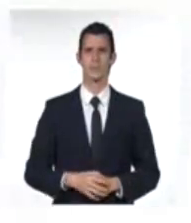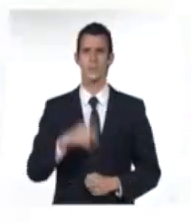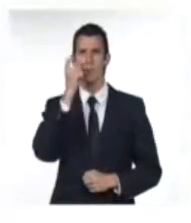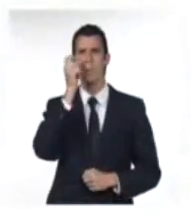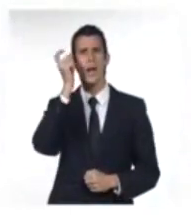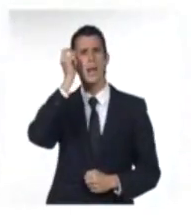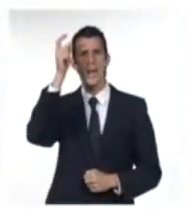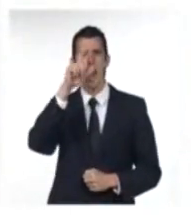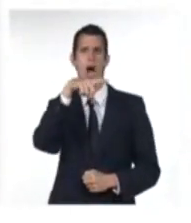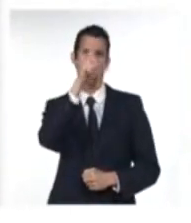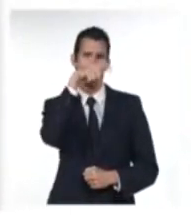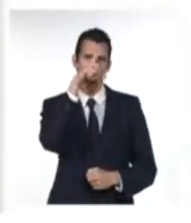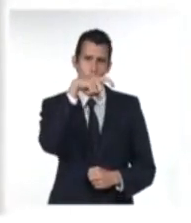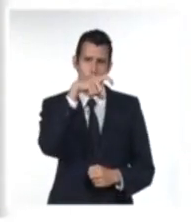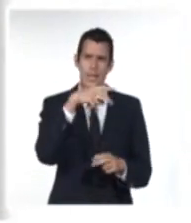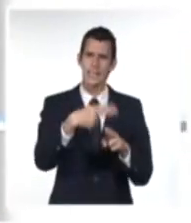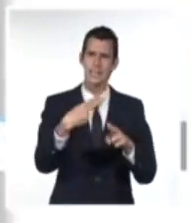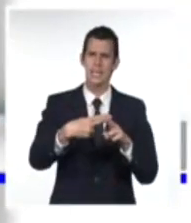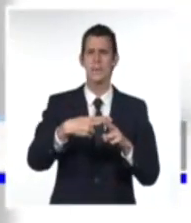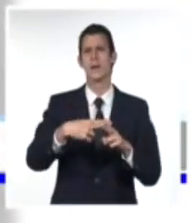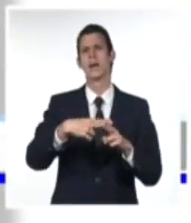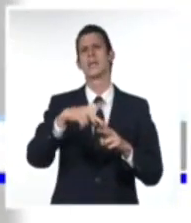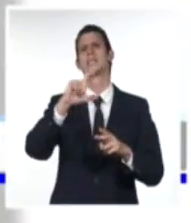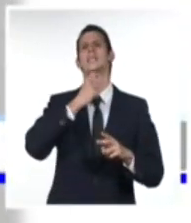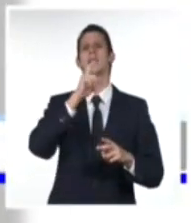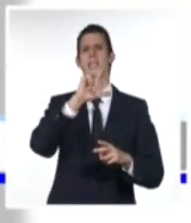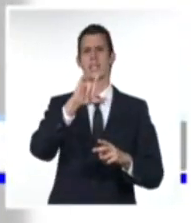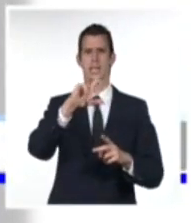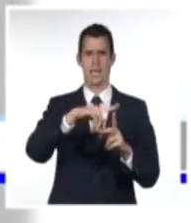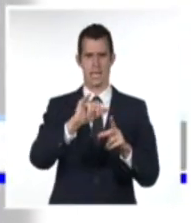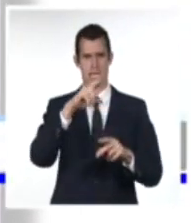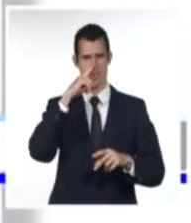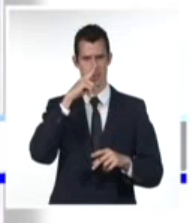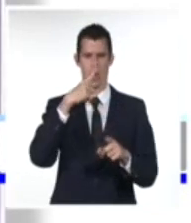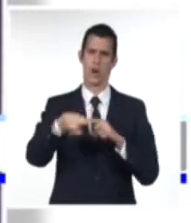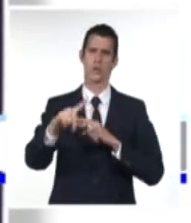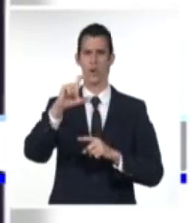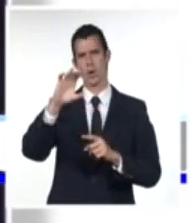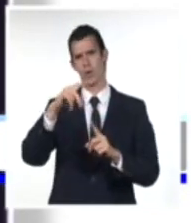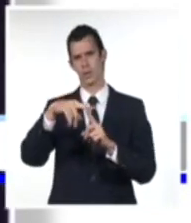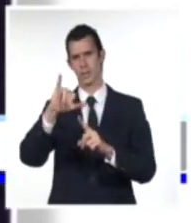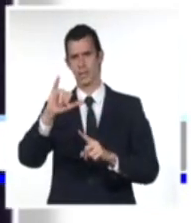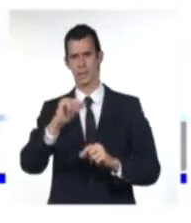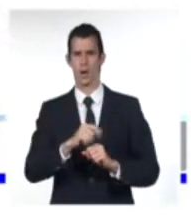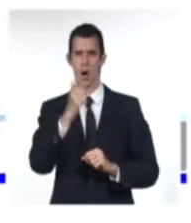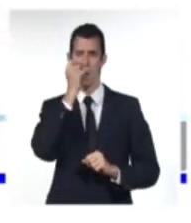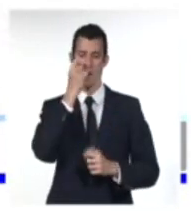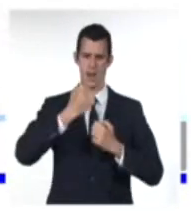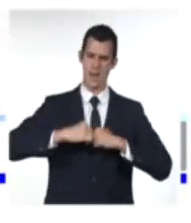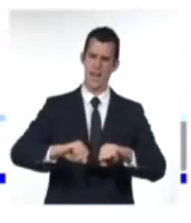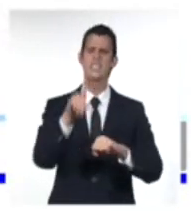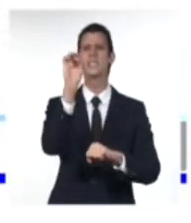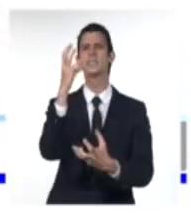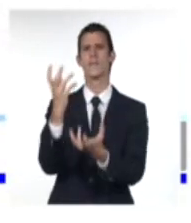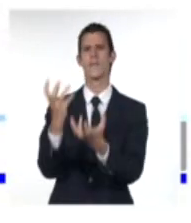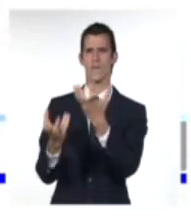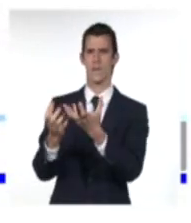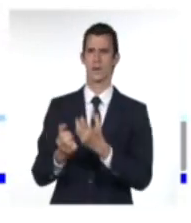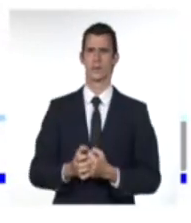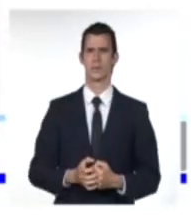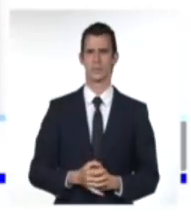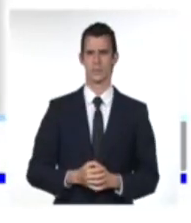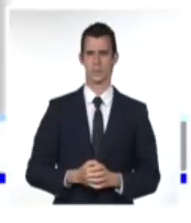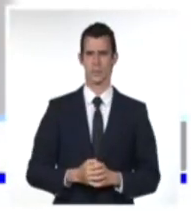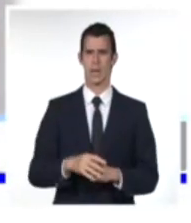en Cienfuegos, Cecilio Avilés se licenció en Historia del Arte por la Universidad de La Habana, en pintura y modelado en la Academia de